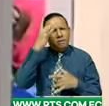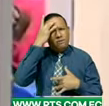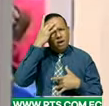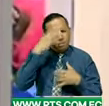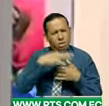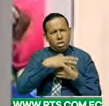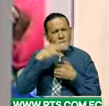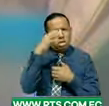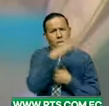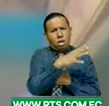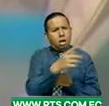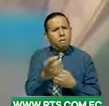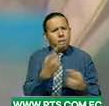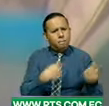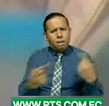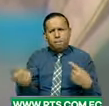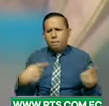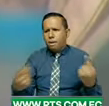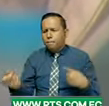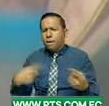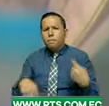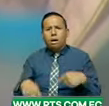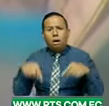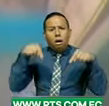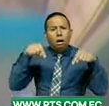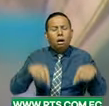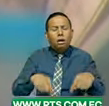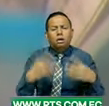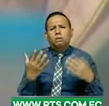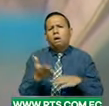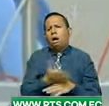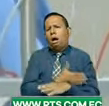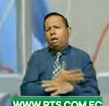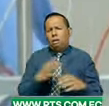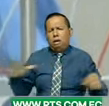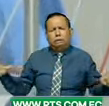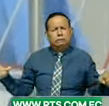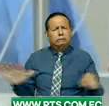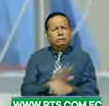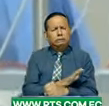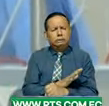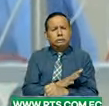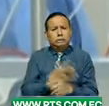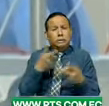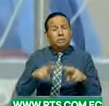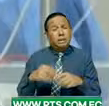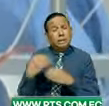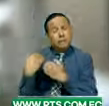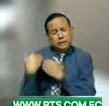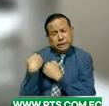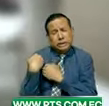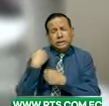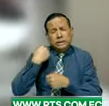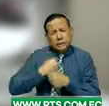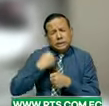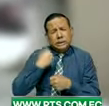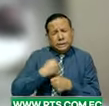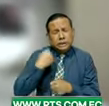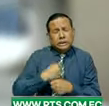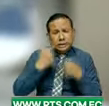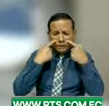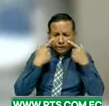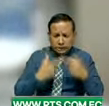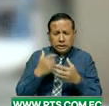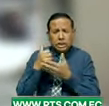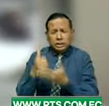esta enfermedad. Pasillos que guardan tantas historias, así como los esfuerzos incansables de trabajar a favor de la vida.